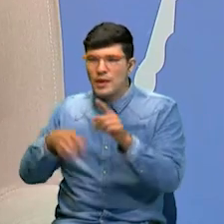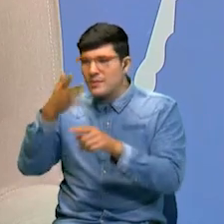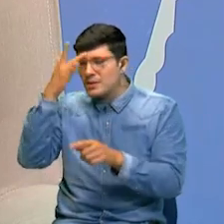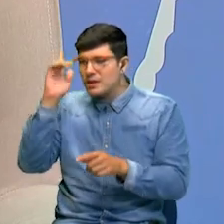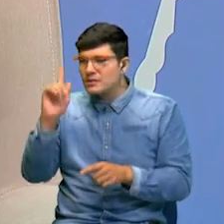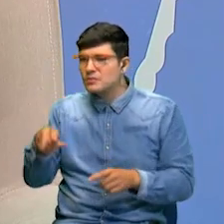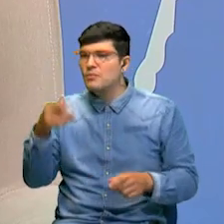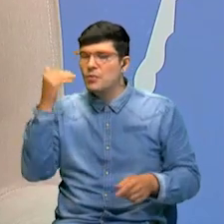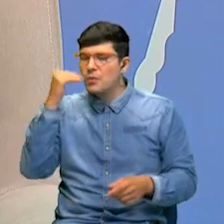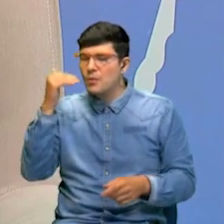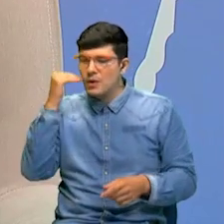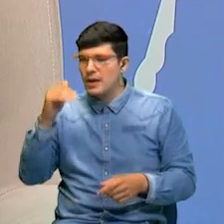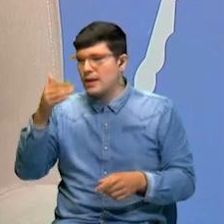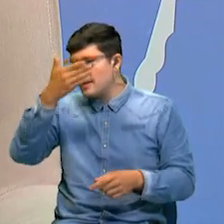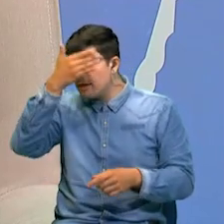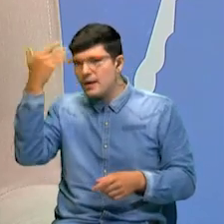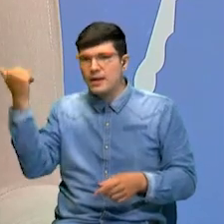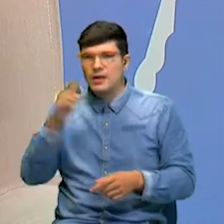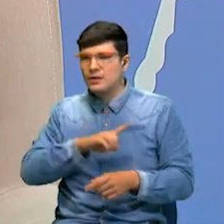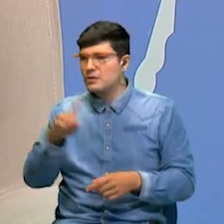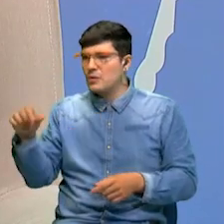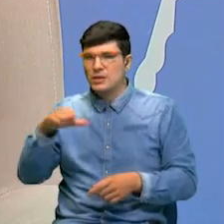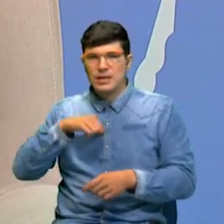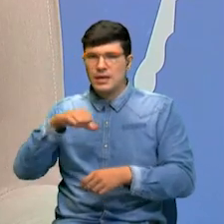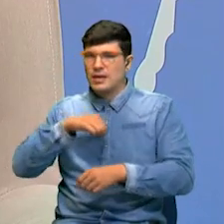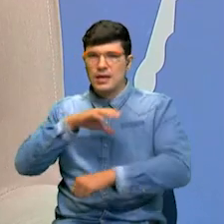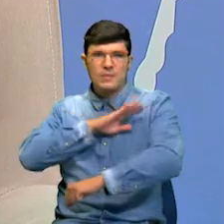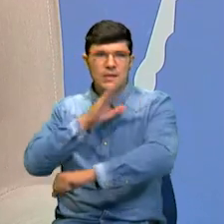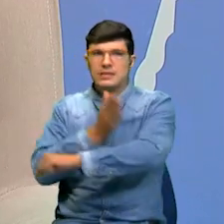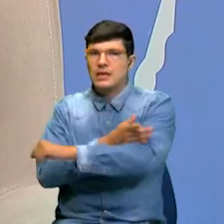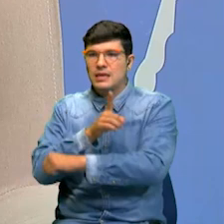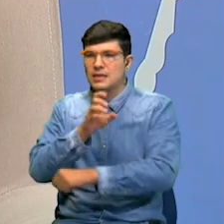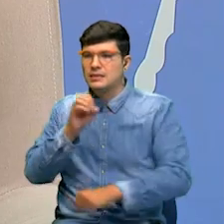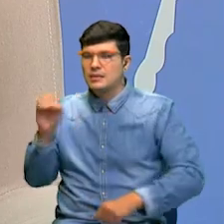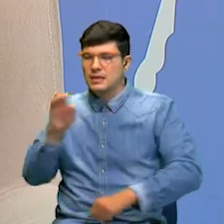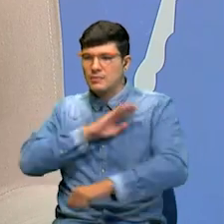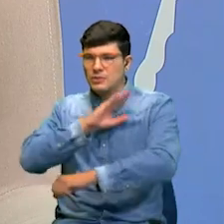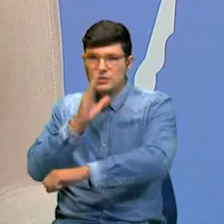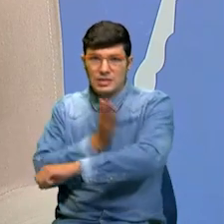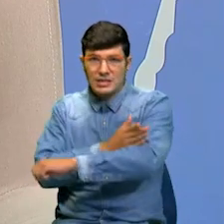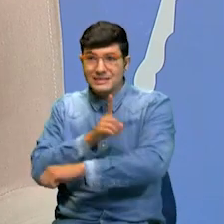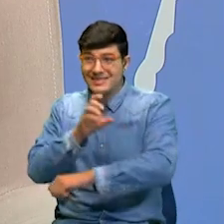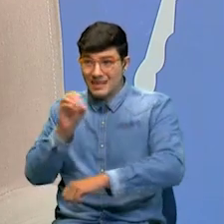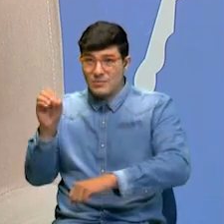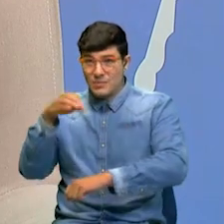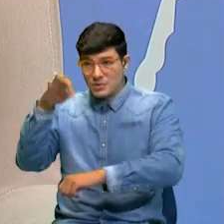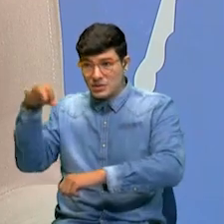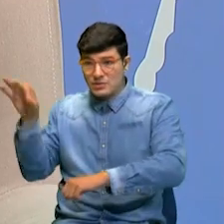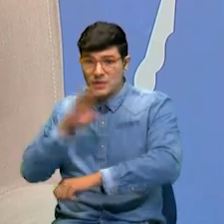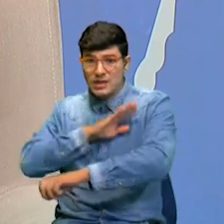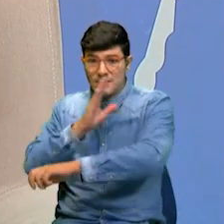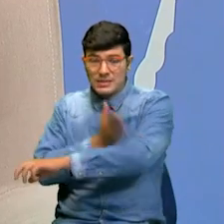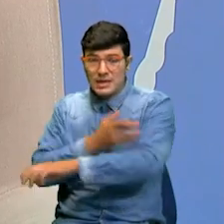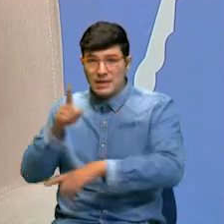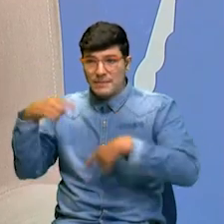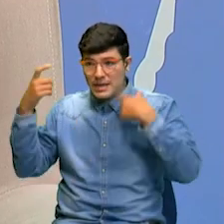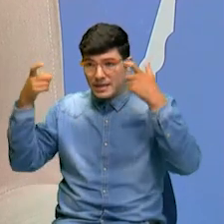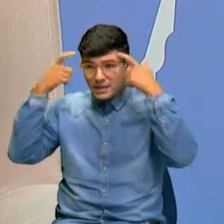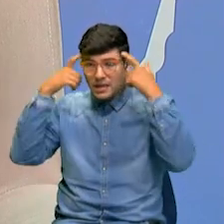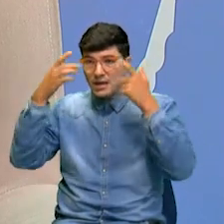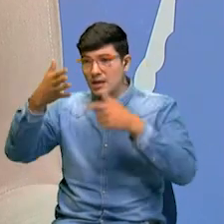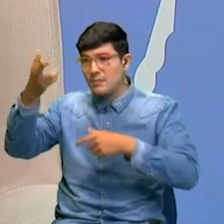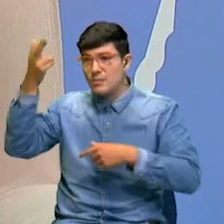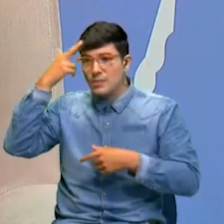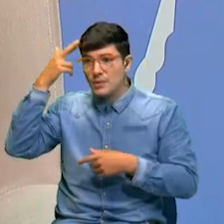demencia. Entonces no estaba en el 100% de sus capacidades mentales y por lo tanto esta escritura está